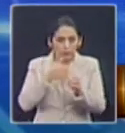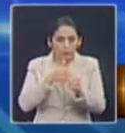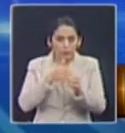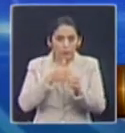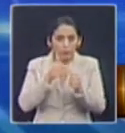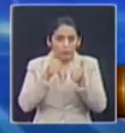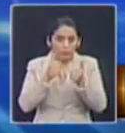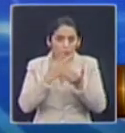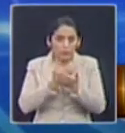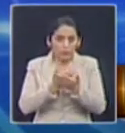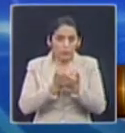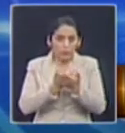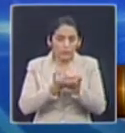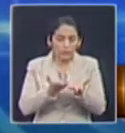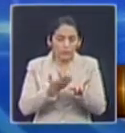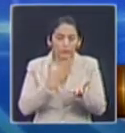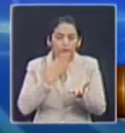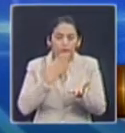Los diálogos a los que